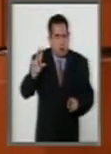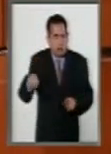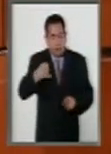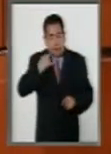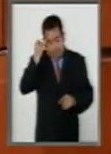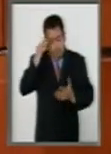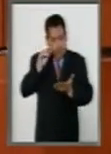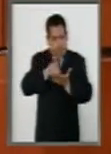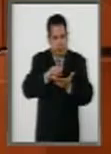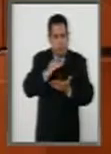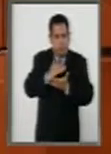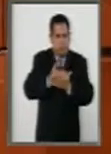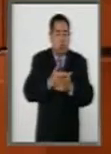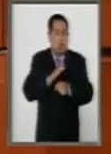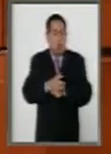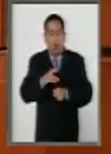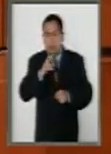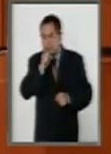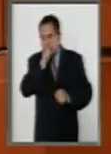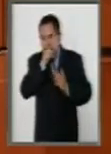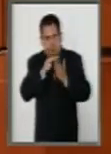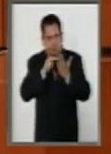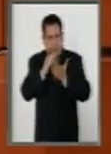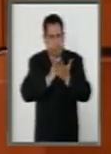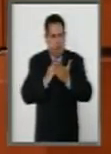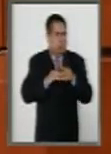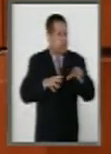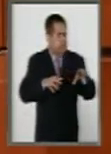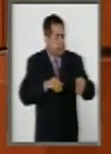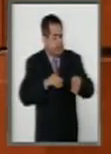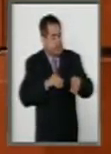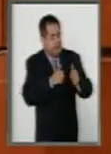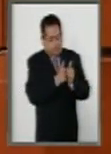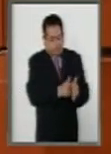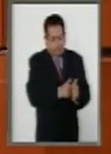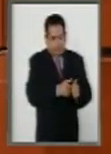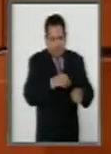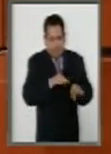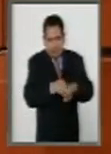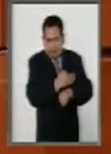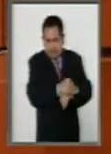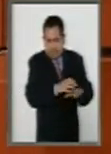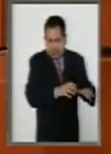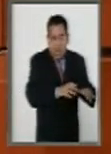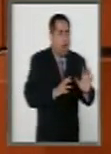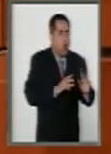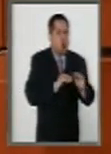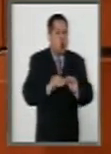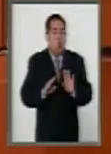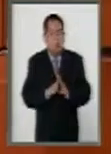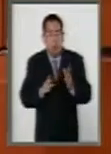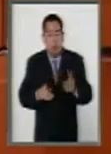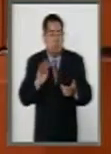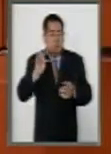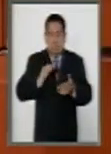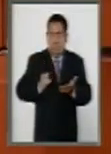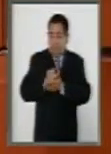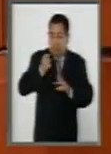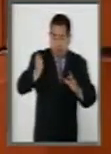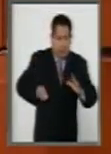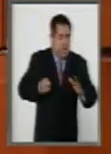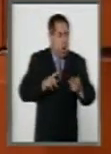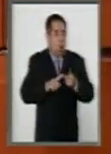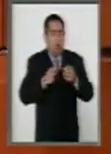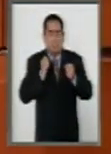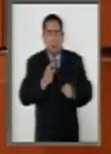las normas que habrán de observarse durante el internamiento por prisión preventiva, en la ejecución de penas y en las medidas de